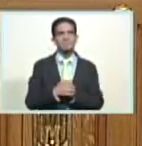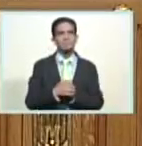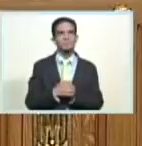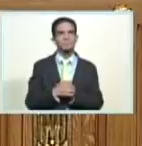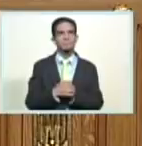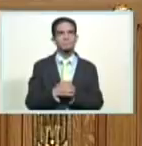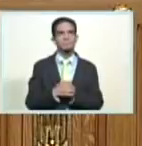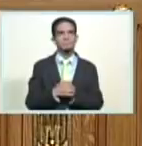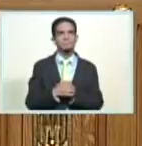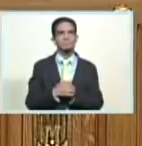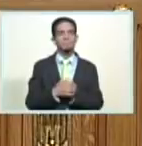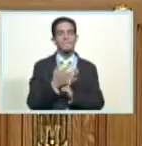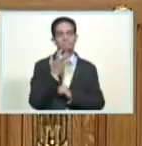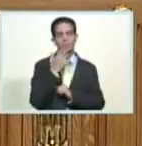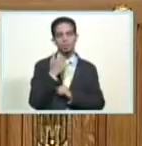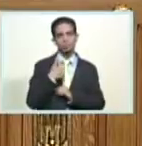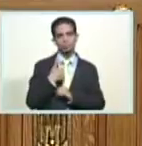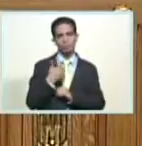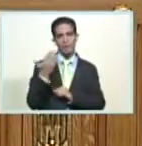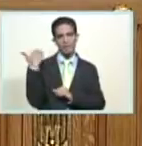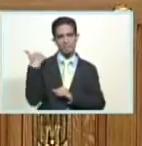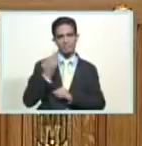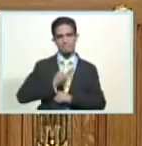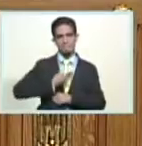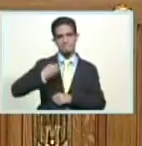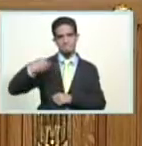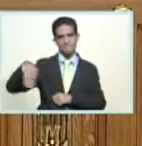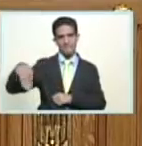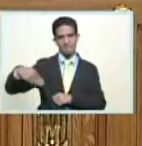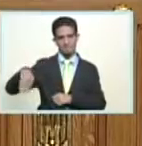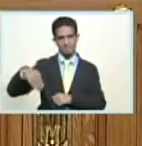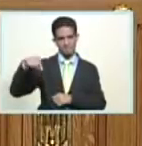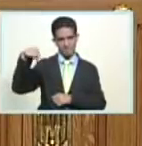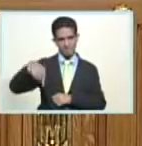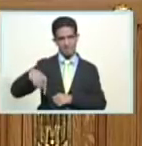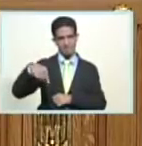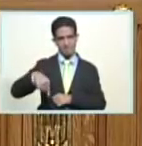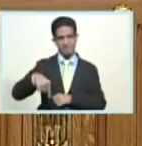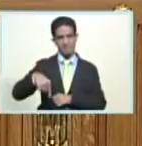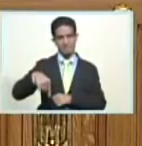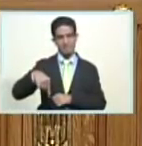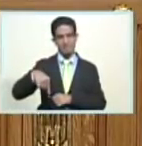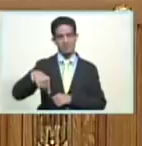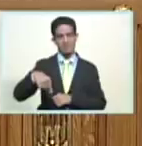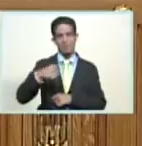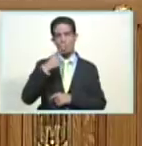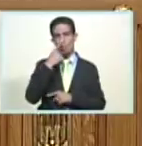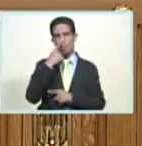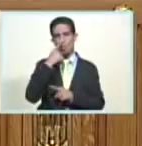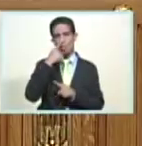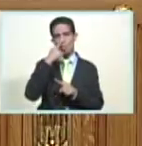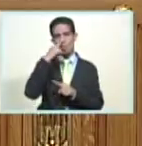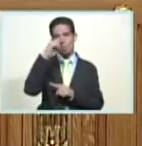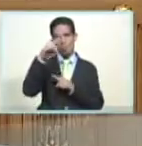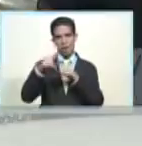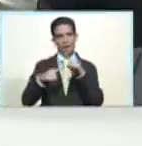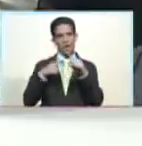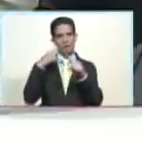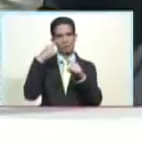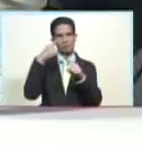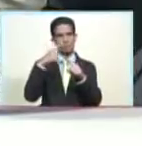Entre Nicolás Maduro y Cilia Flores, porque yo fui presidente de la Asamblea Nacional un año y media,